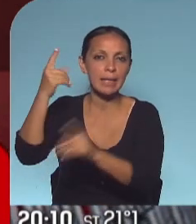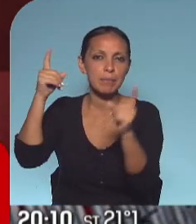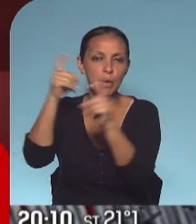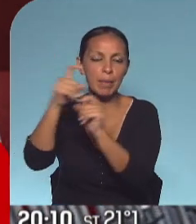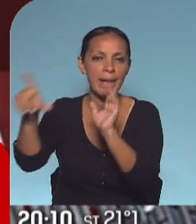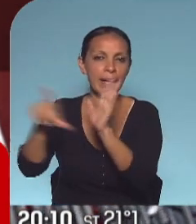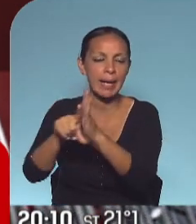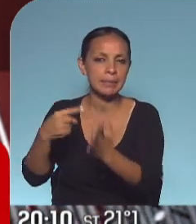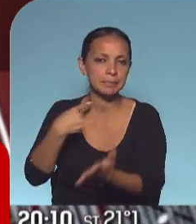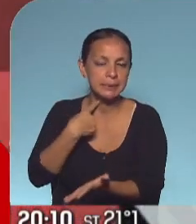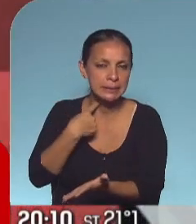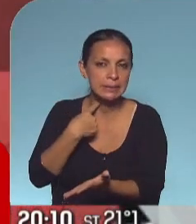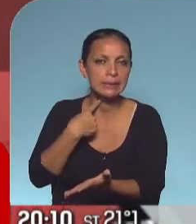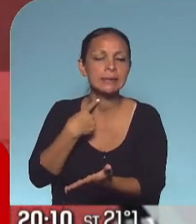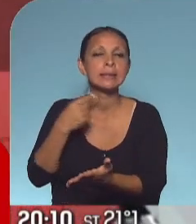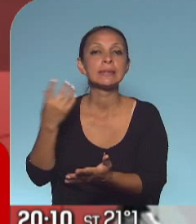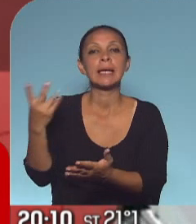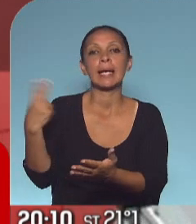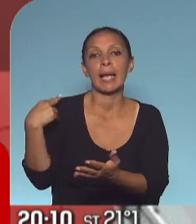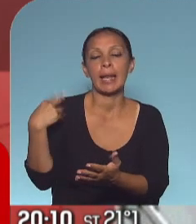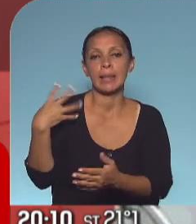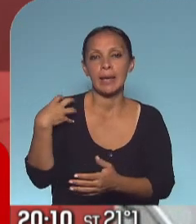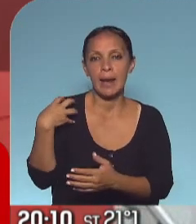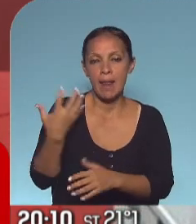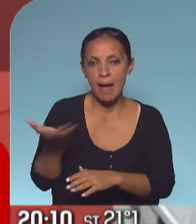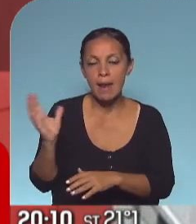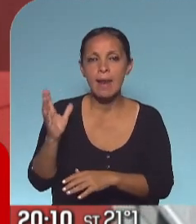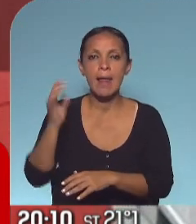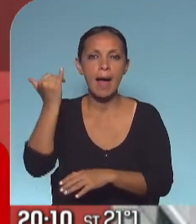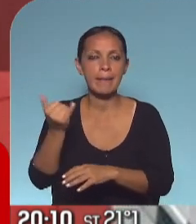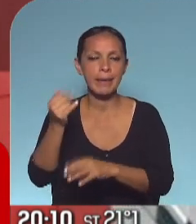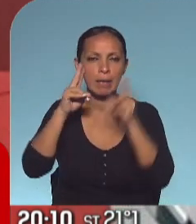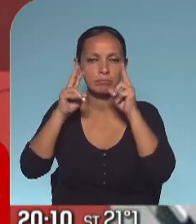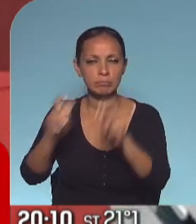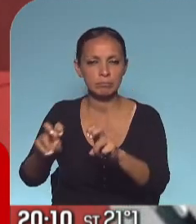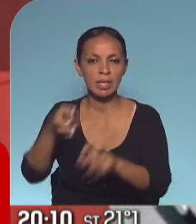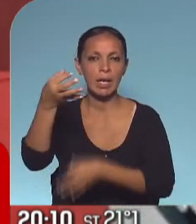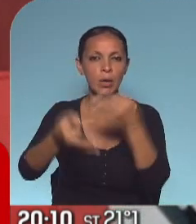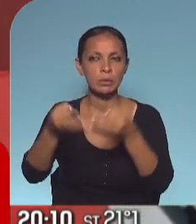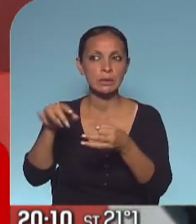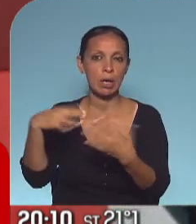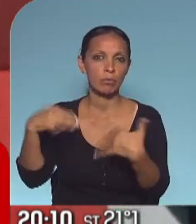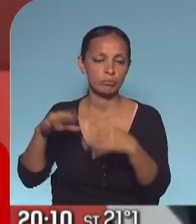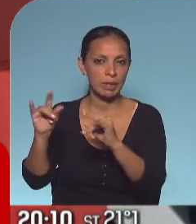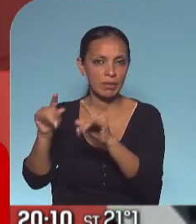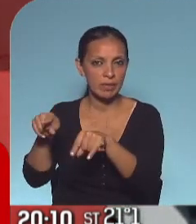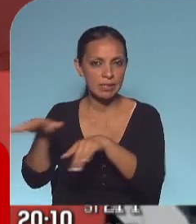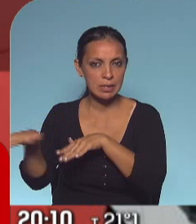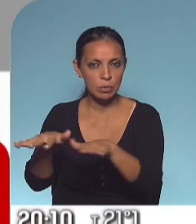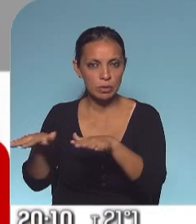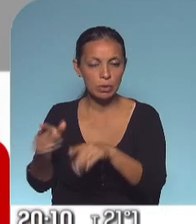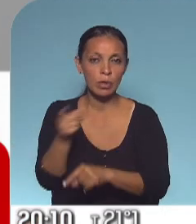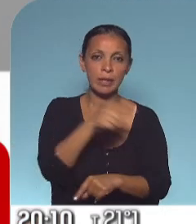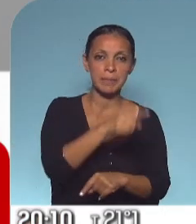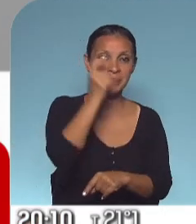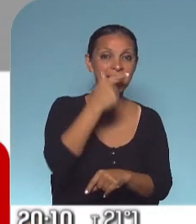muy fuerte. El gerente general estaba imputado en la justicia, muy complicado. Y Esteban me